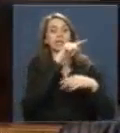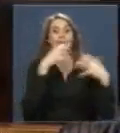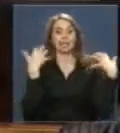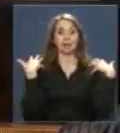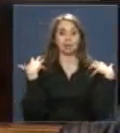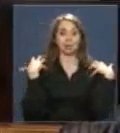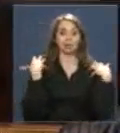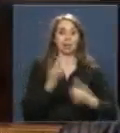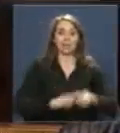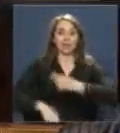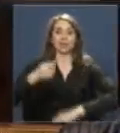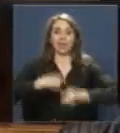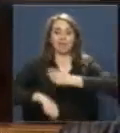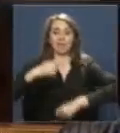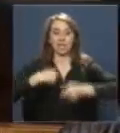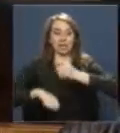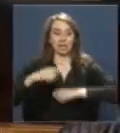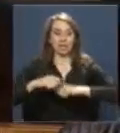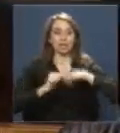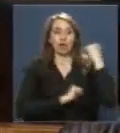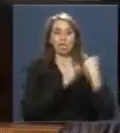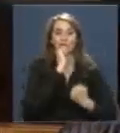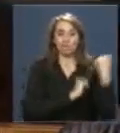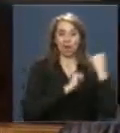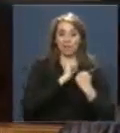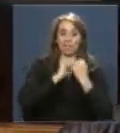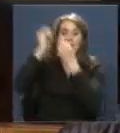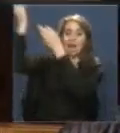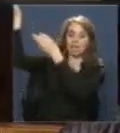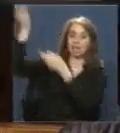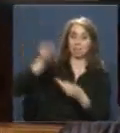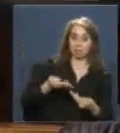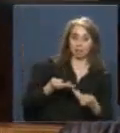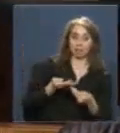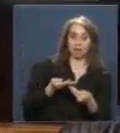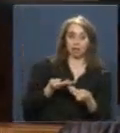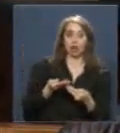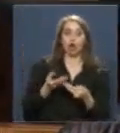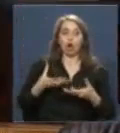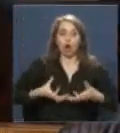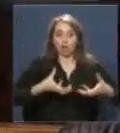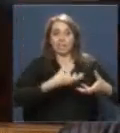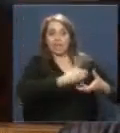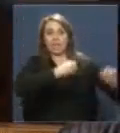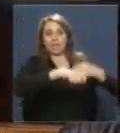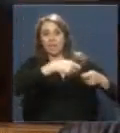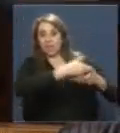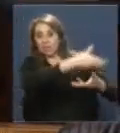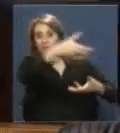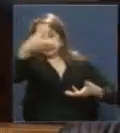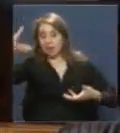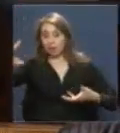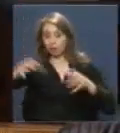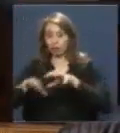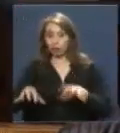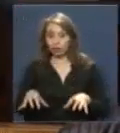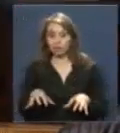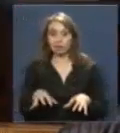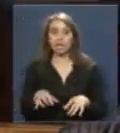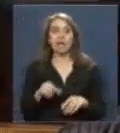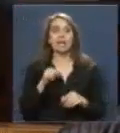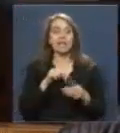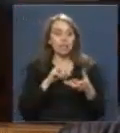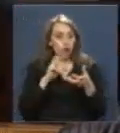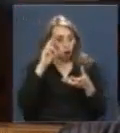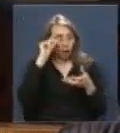de la comercialización o un fabricante, importador o distribuidor de bienes o de productos en la creación